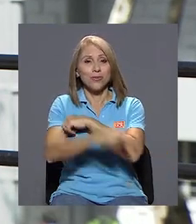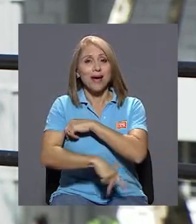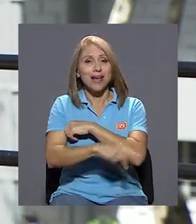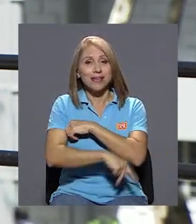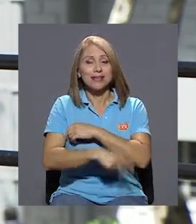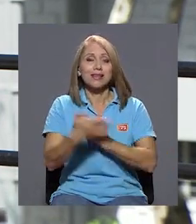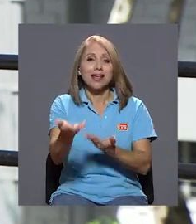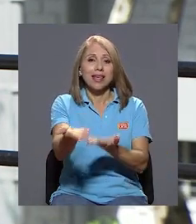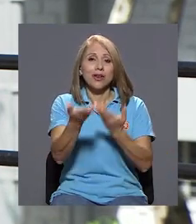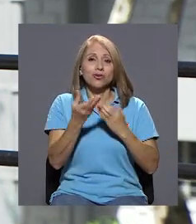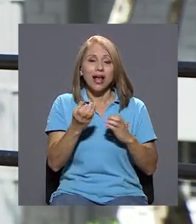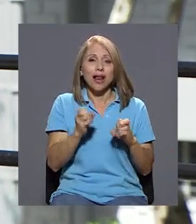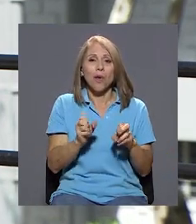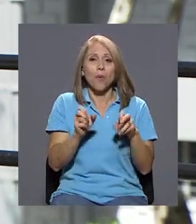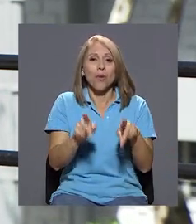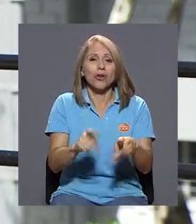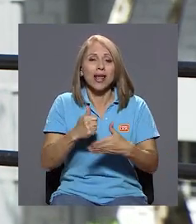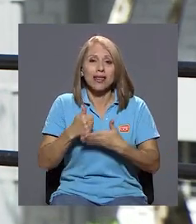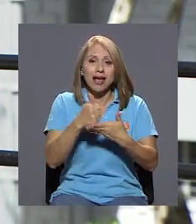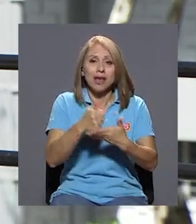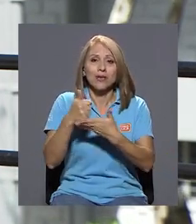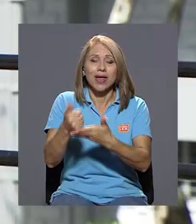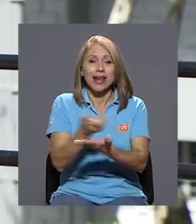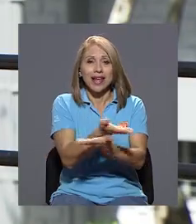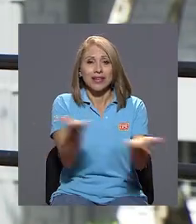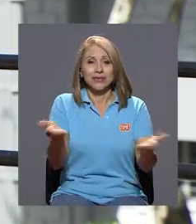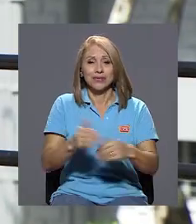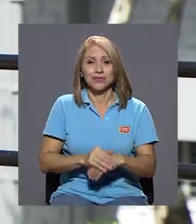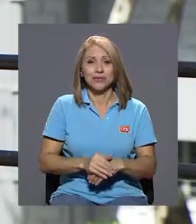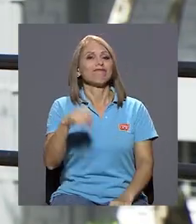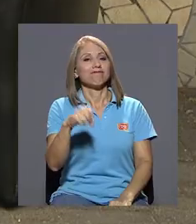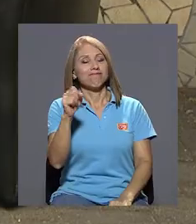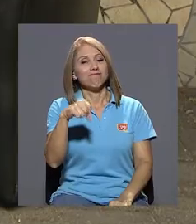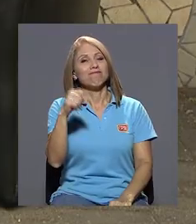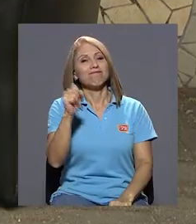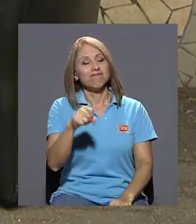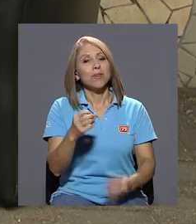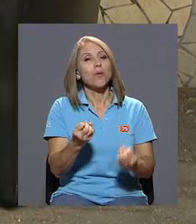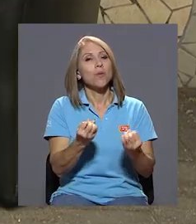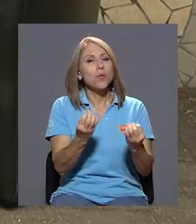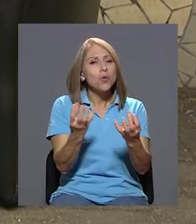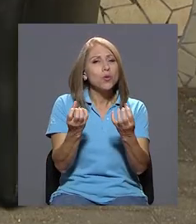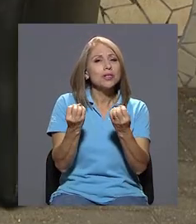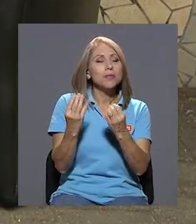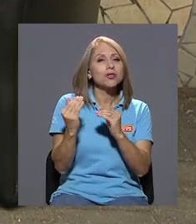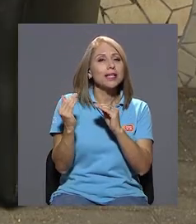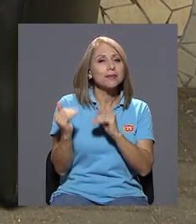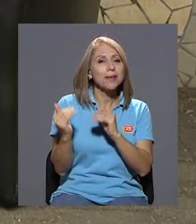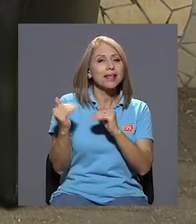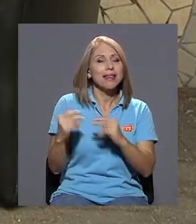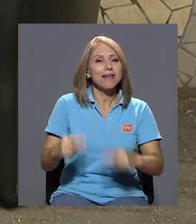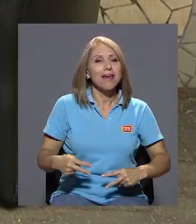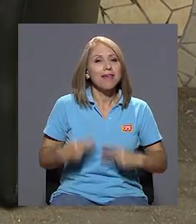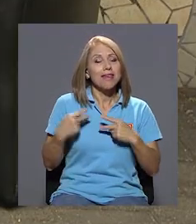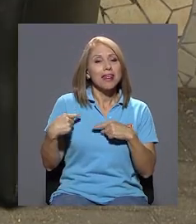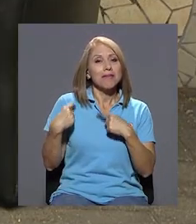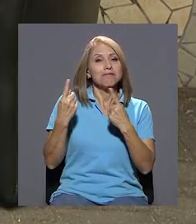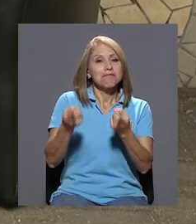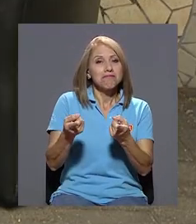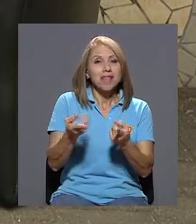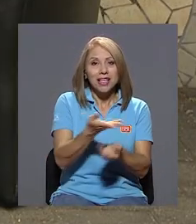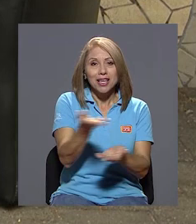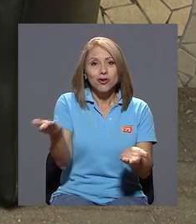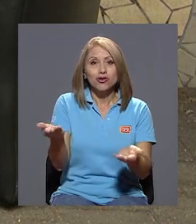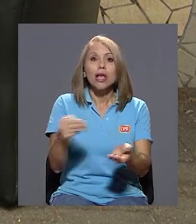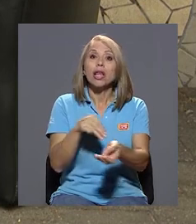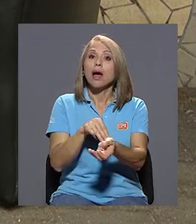en nuestro país. Por supuesto. Que nos da la oportunidad de poder ayudar a estos chicos. Sí, hay mucha expectativa de vida en estos chicos